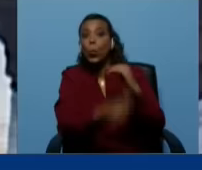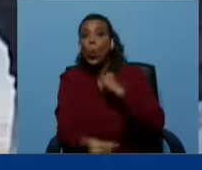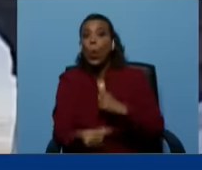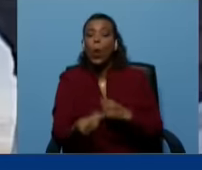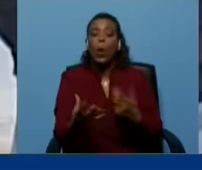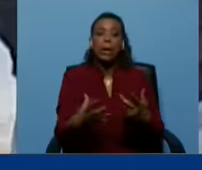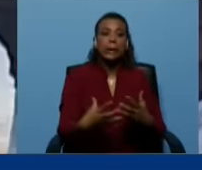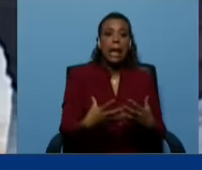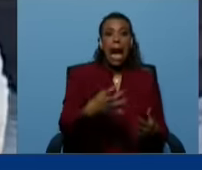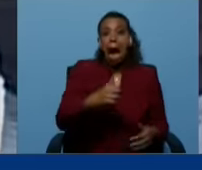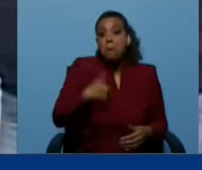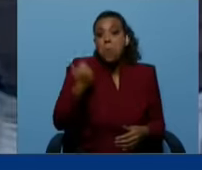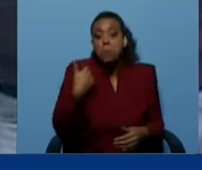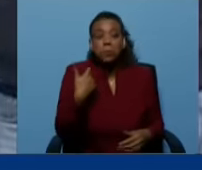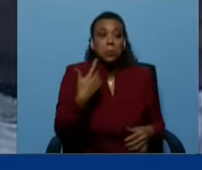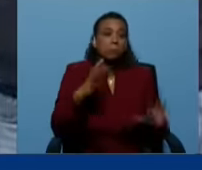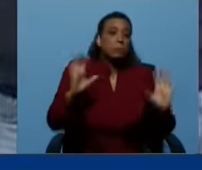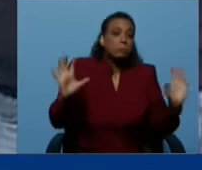Imperio Español.